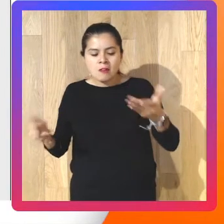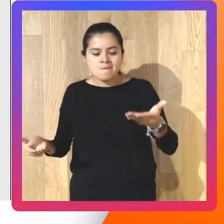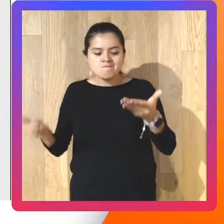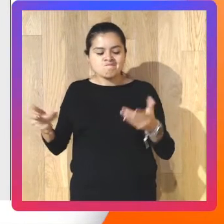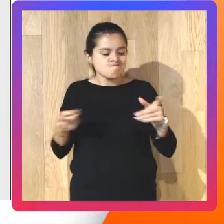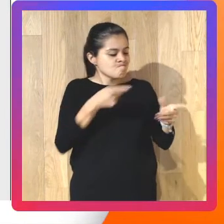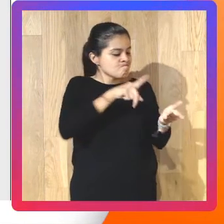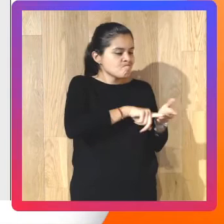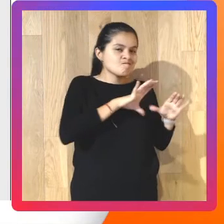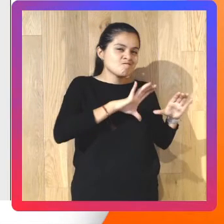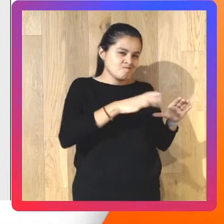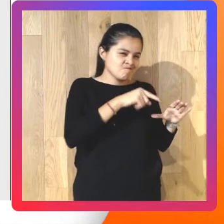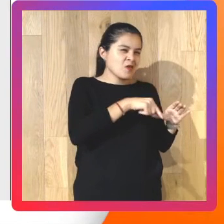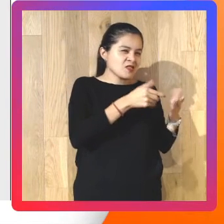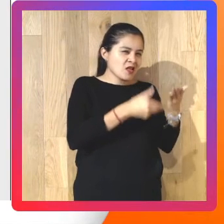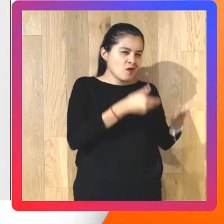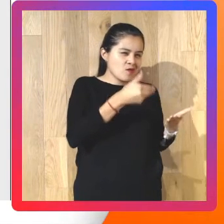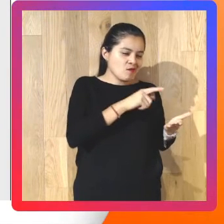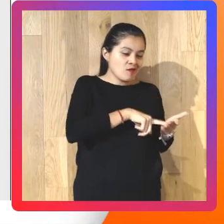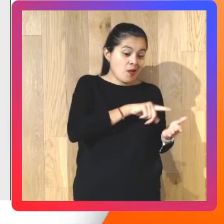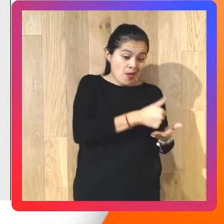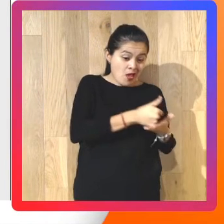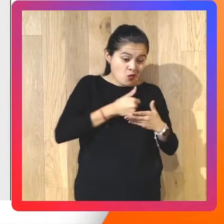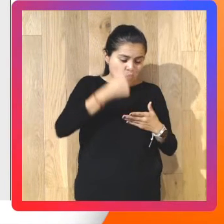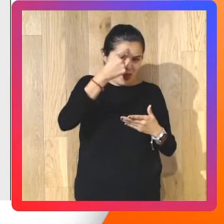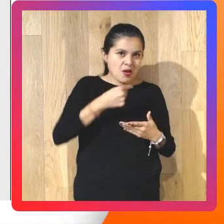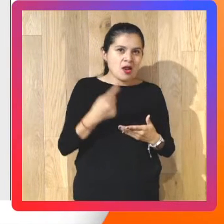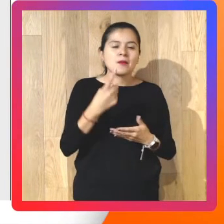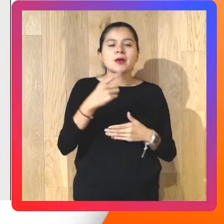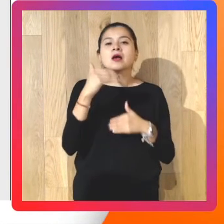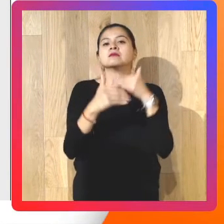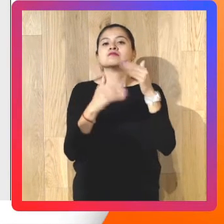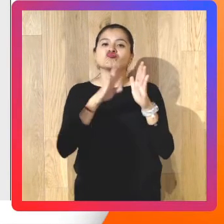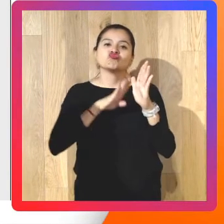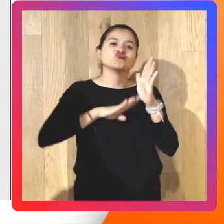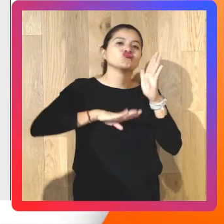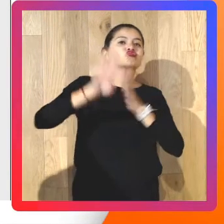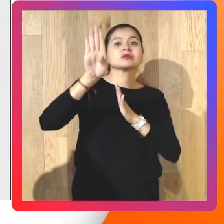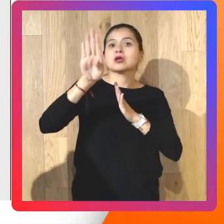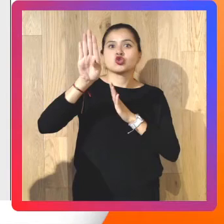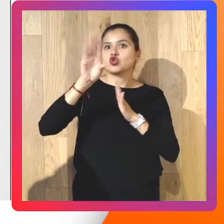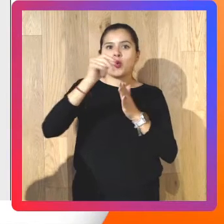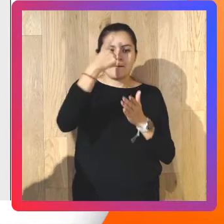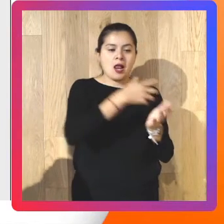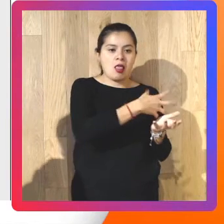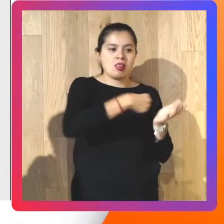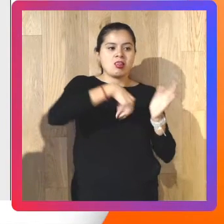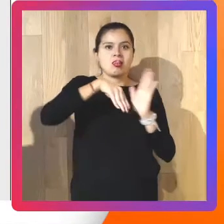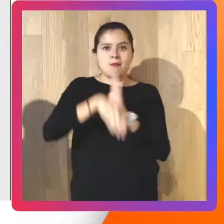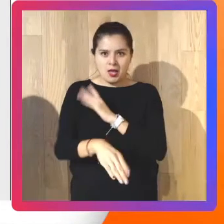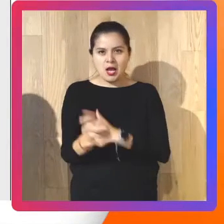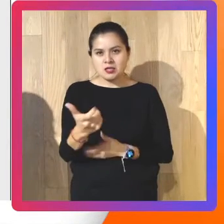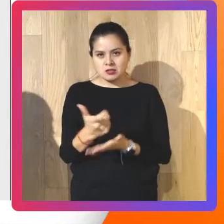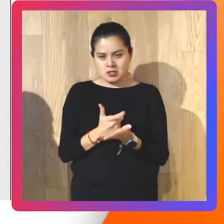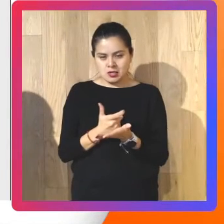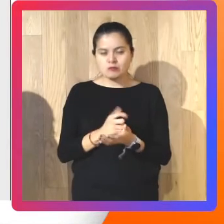dentro de las industrias, y en donde esta comparación tiene que ayudar a subir y no ayudar a bajar los ingresos. Muchas